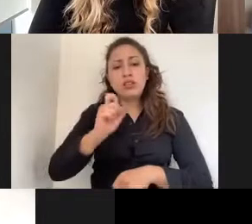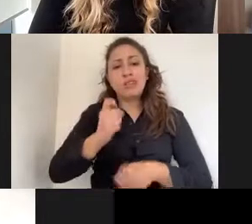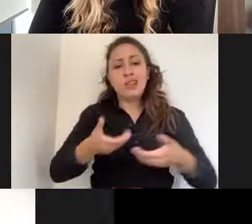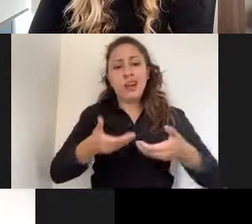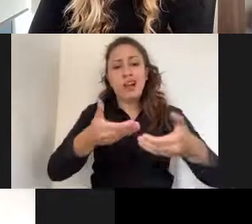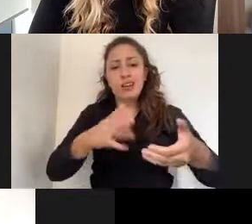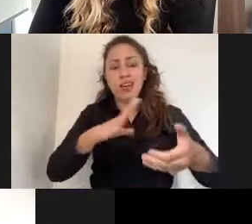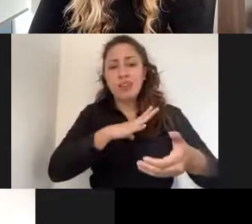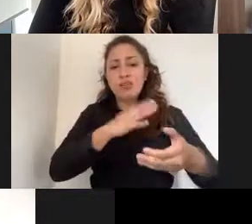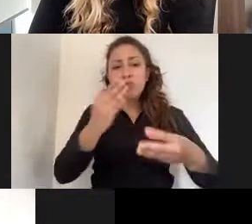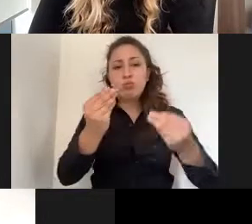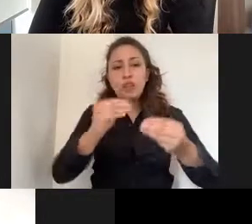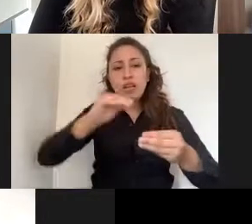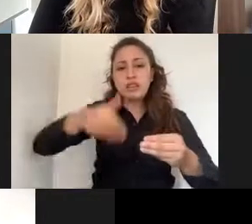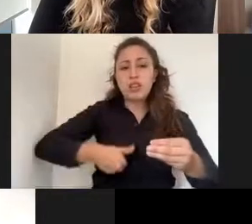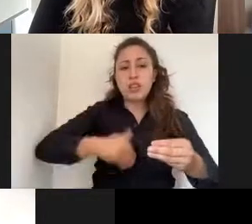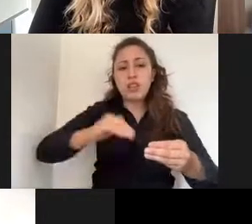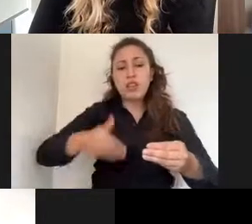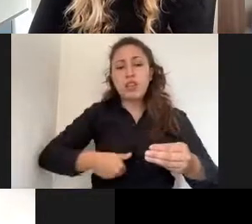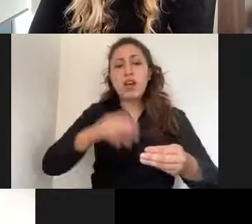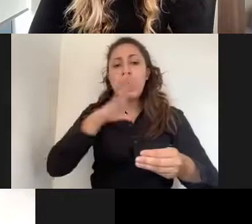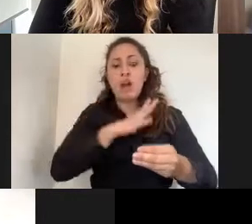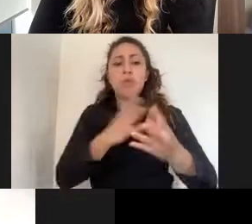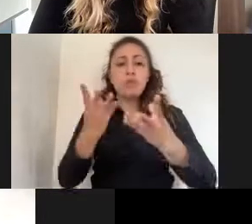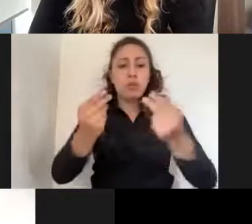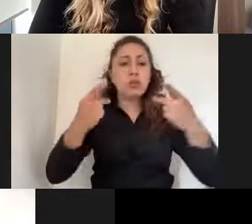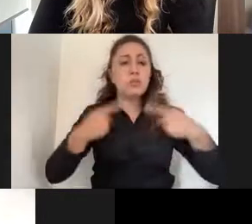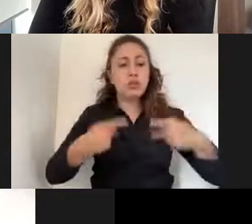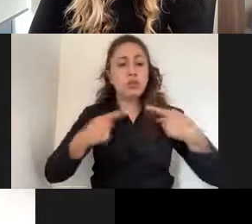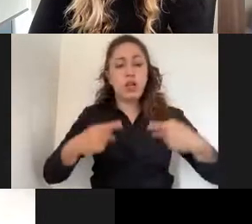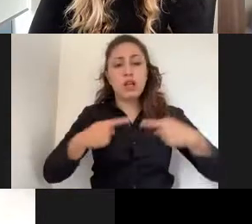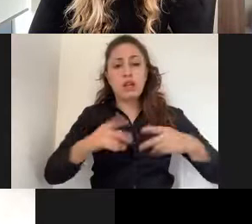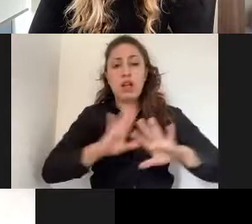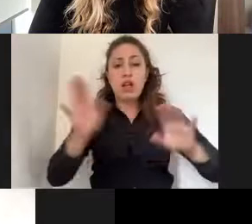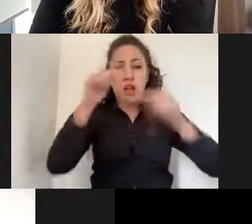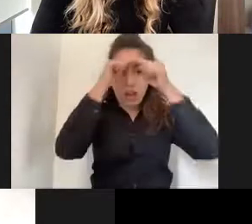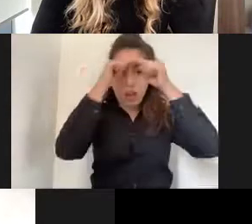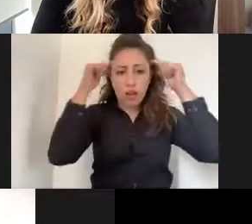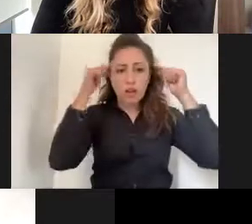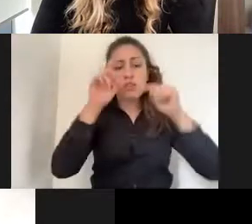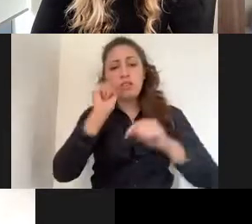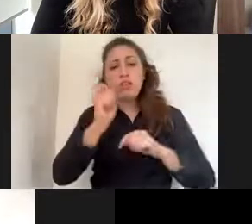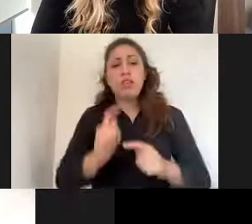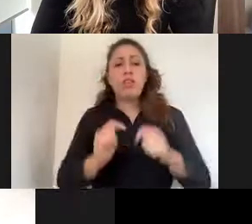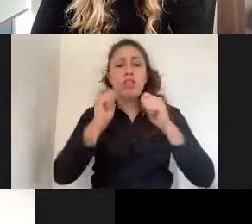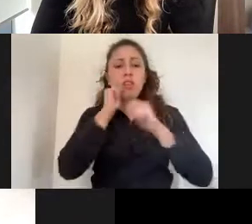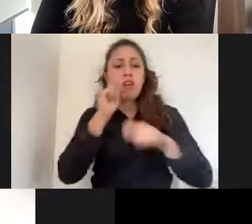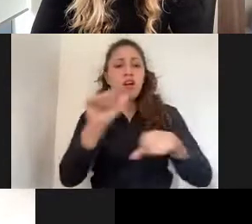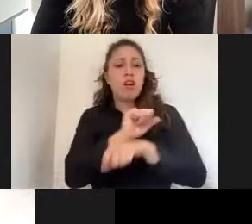ya públicamente pues manifestaciones vinculadas con diferentes sectores,